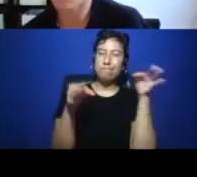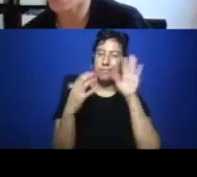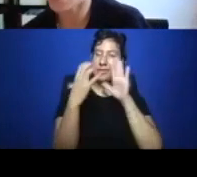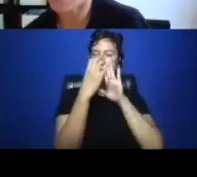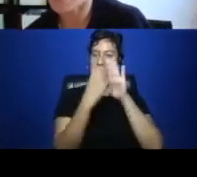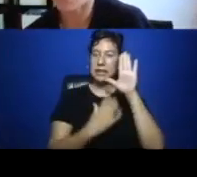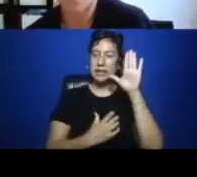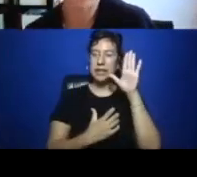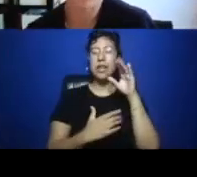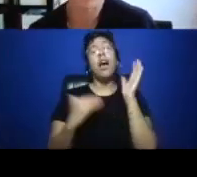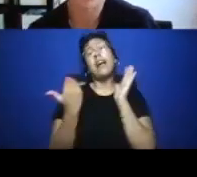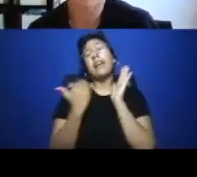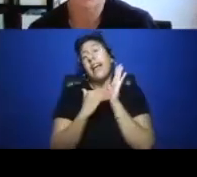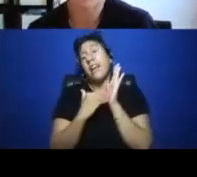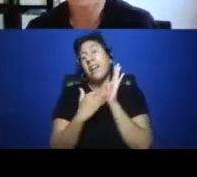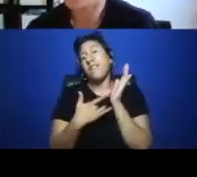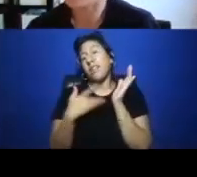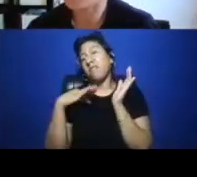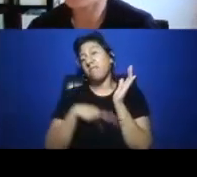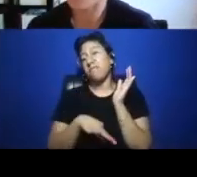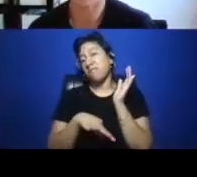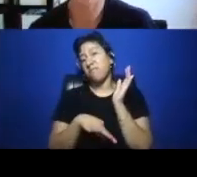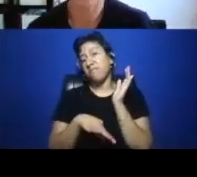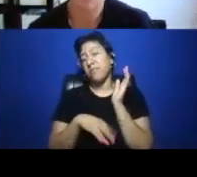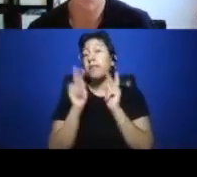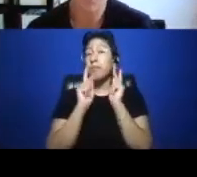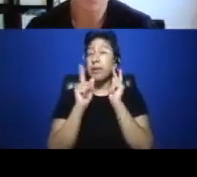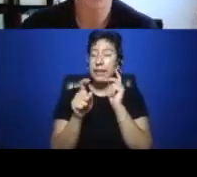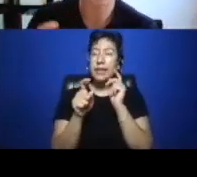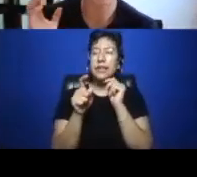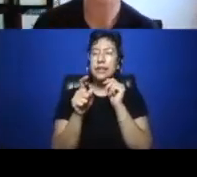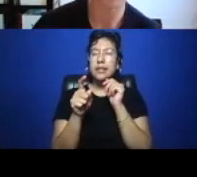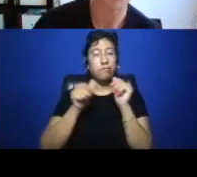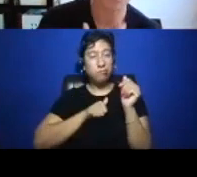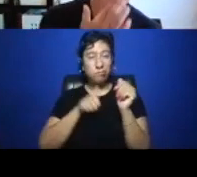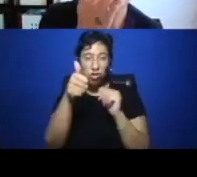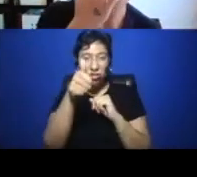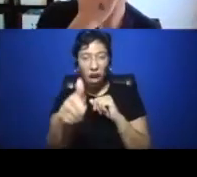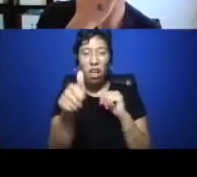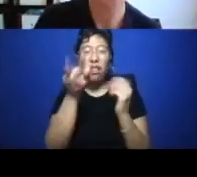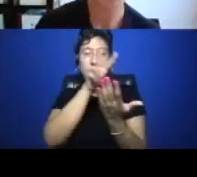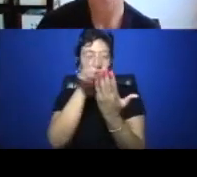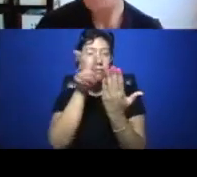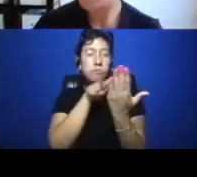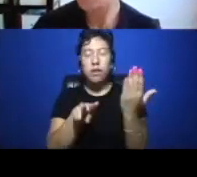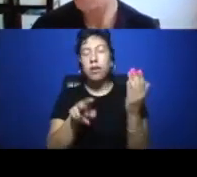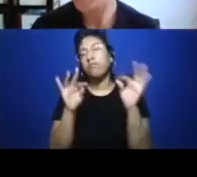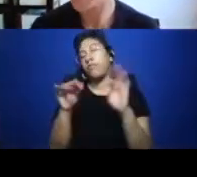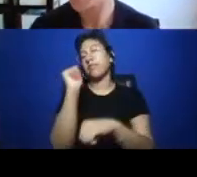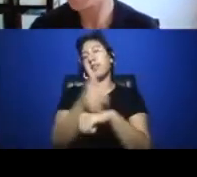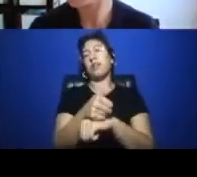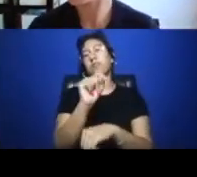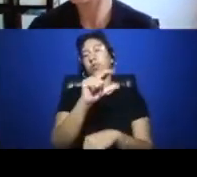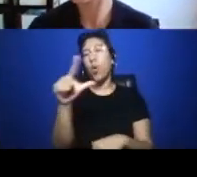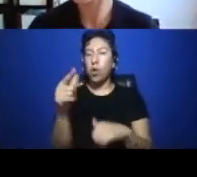Muñequitos animados y mucho texto que explica y yo creo que es muy útil si las personas tienen que ver los videos o la información